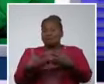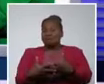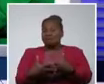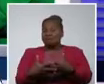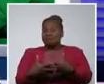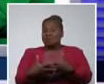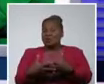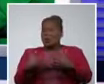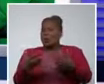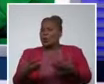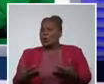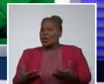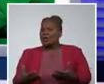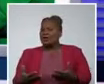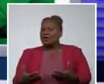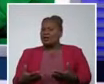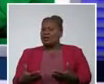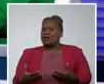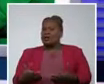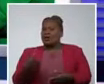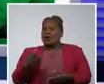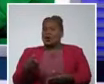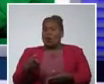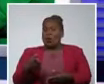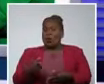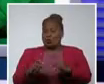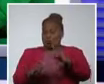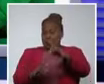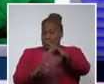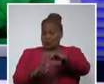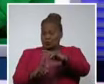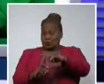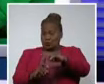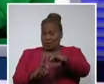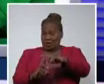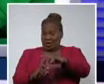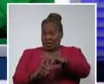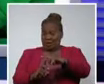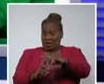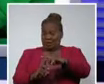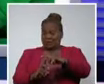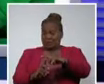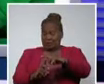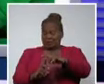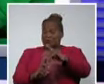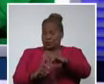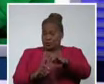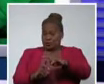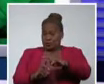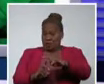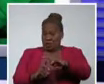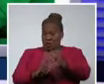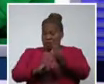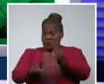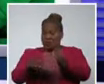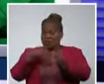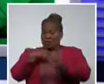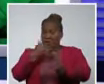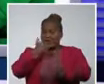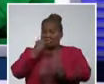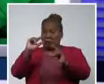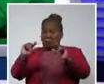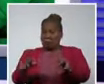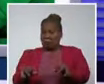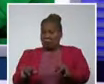sale aquí reflejado en Las Tunas, que además, reitero, es de las provincias que tienen las más bajas tasas de incidencia.